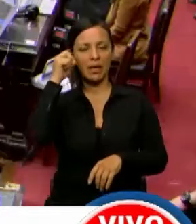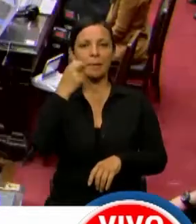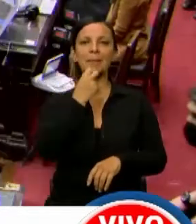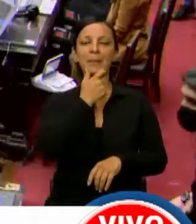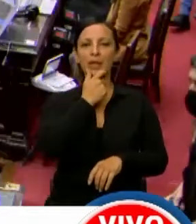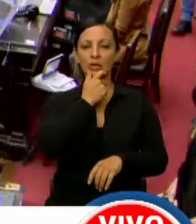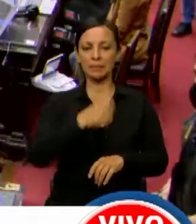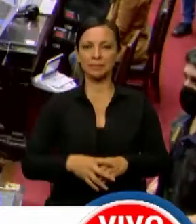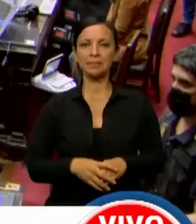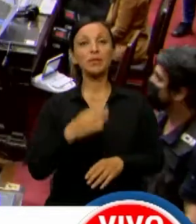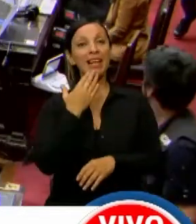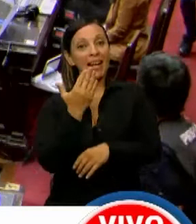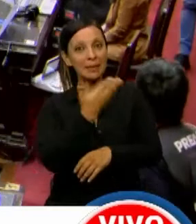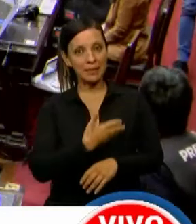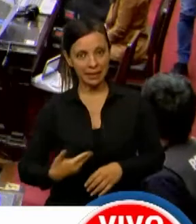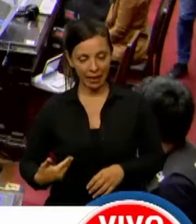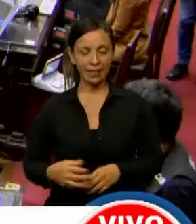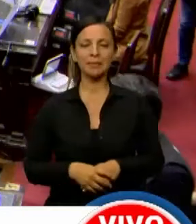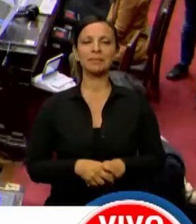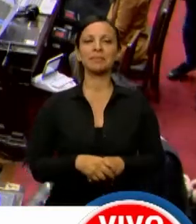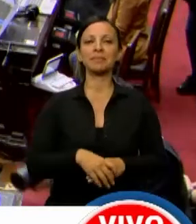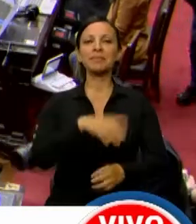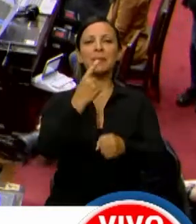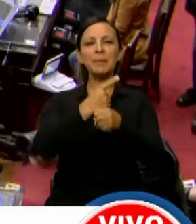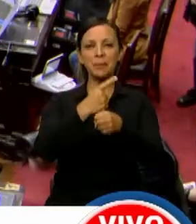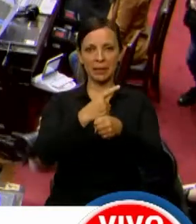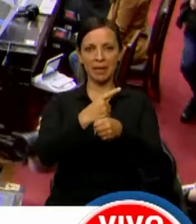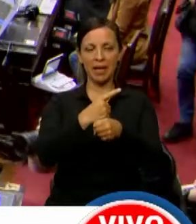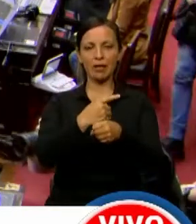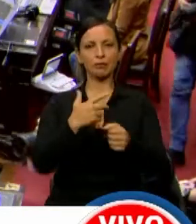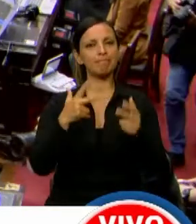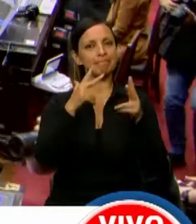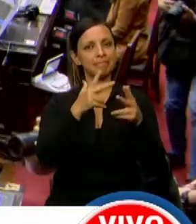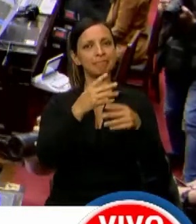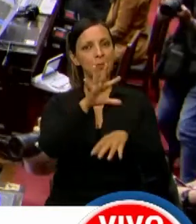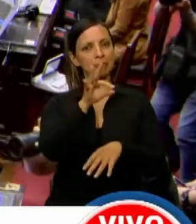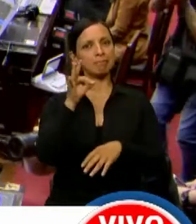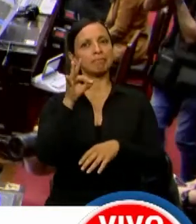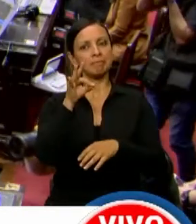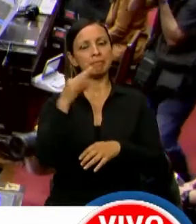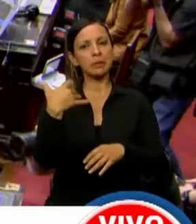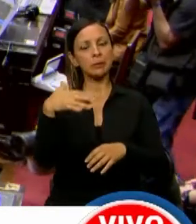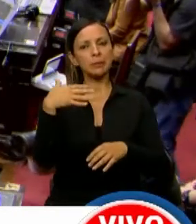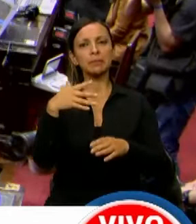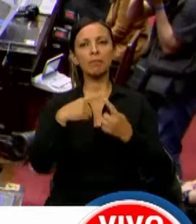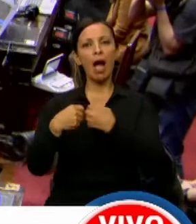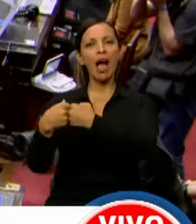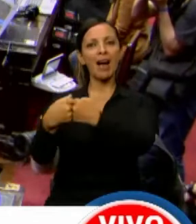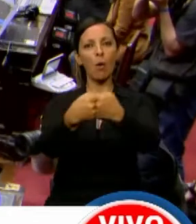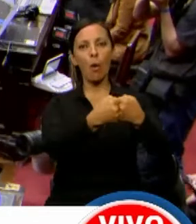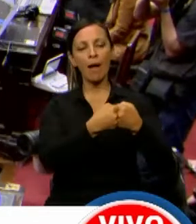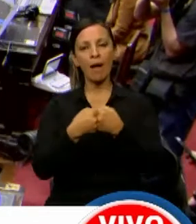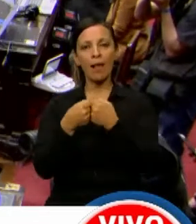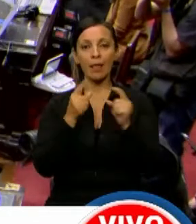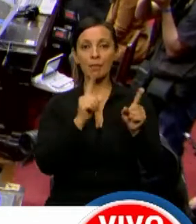presidente. Bueno, en primer lugar, rescatar y destacar el amplio consenso con que vino